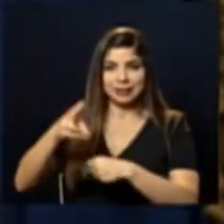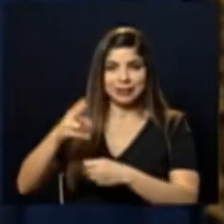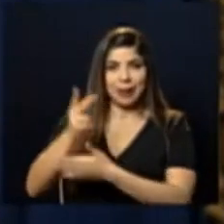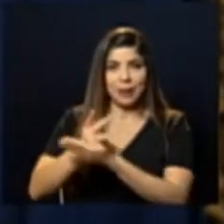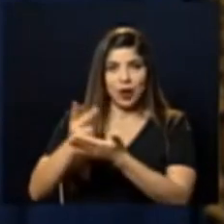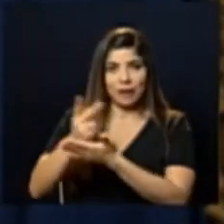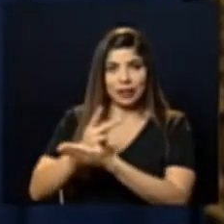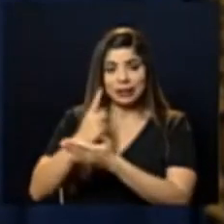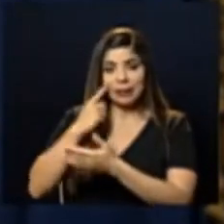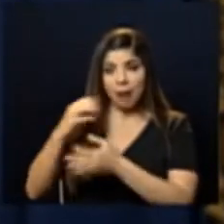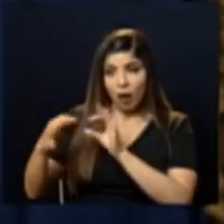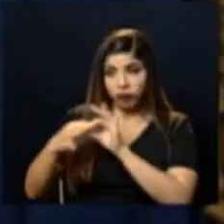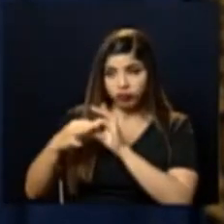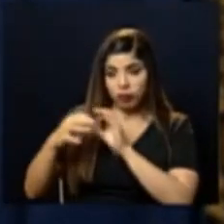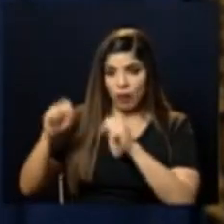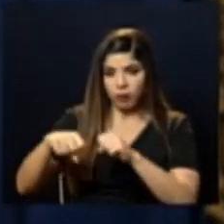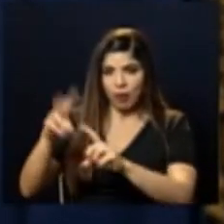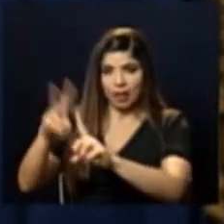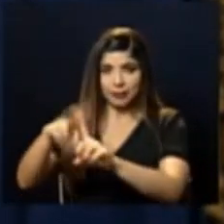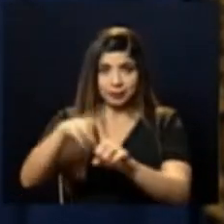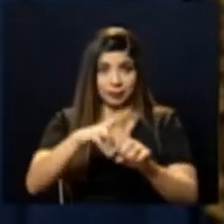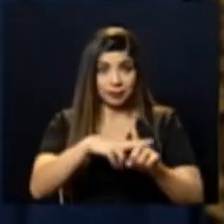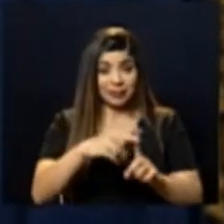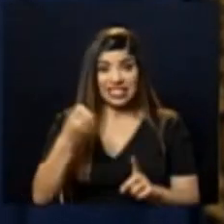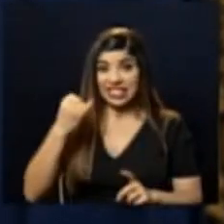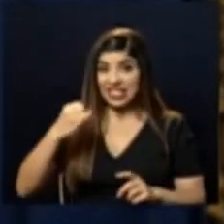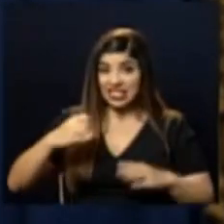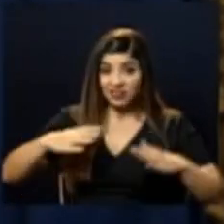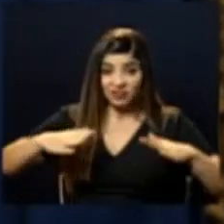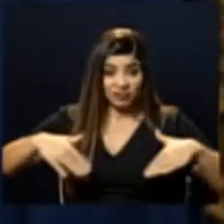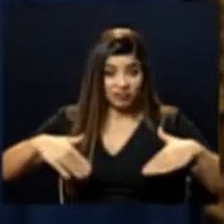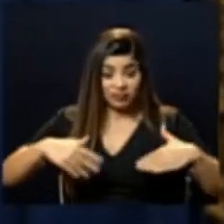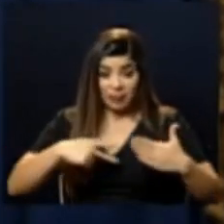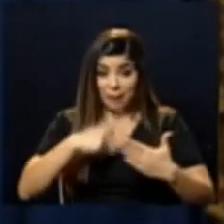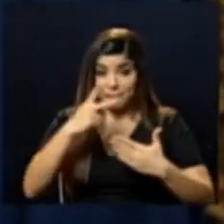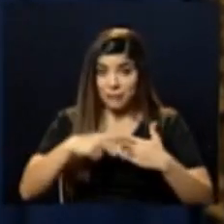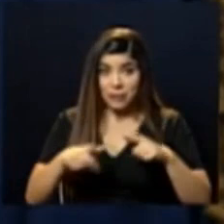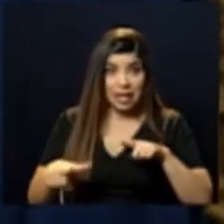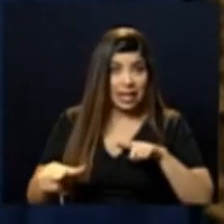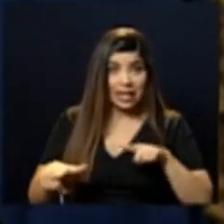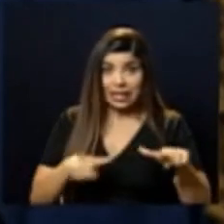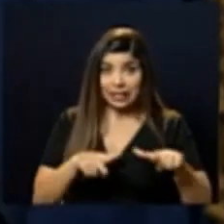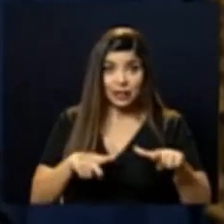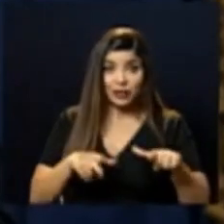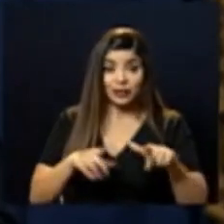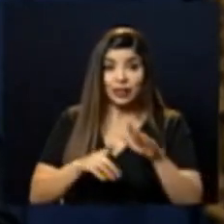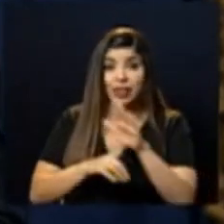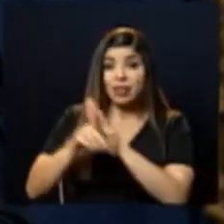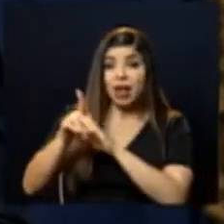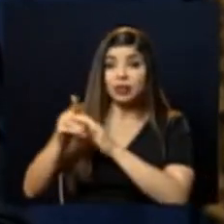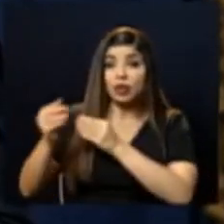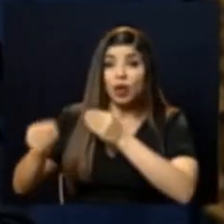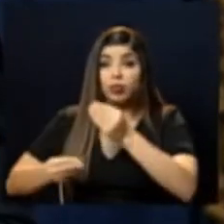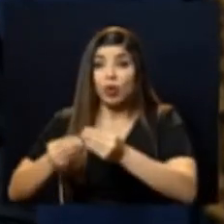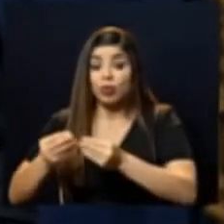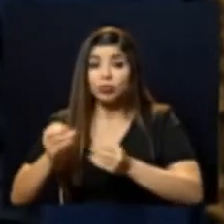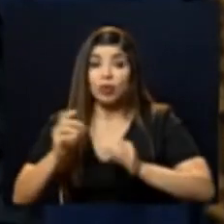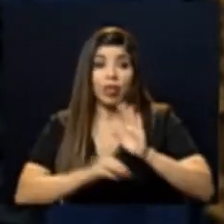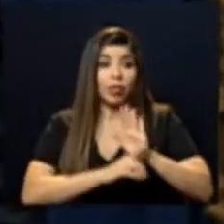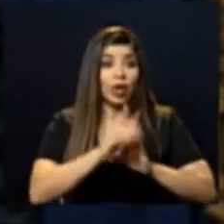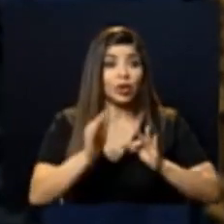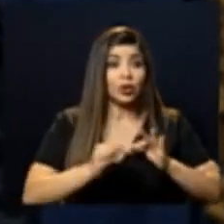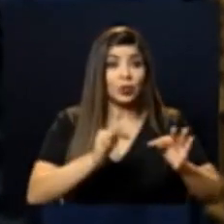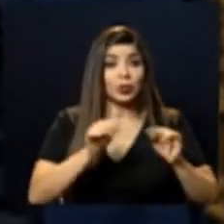su ejecución. Mientras no se tengan estos planes, los desarrollos productivos o